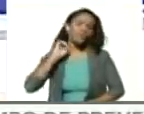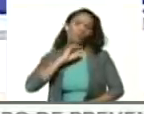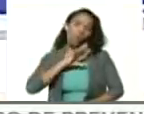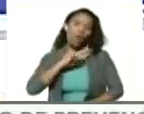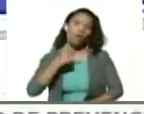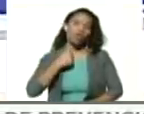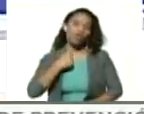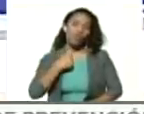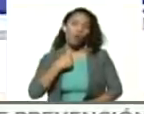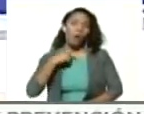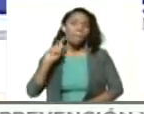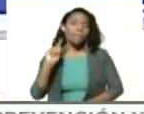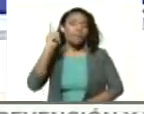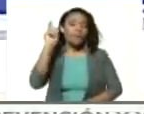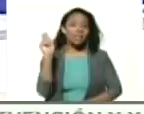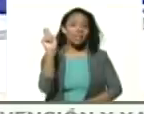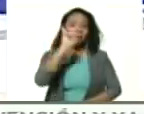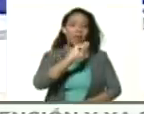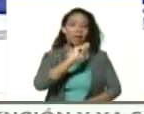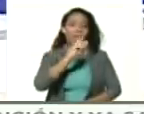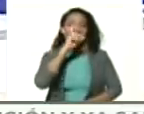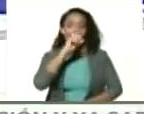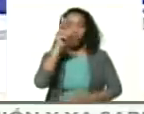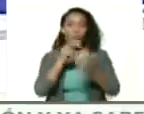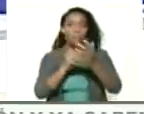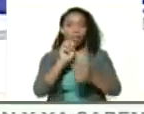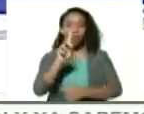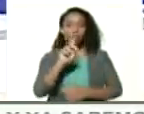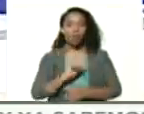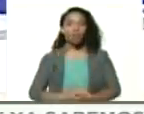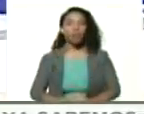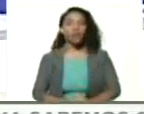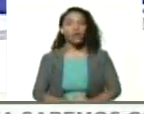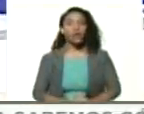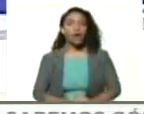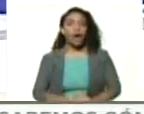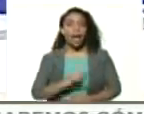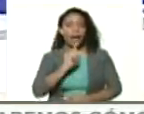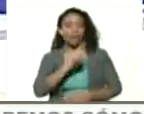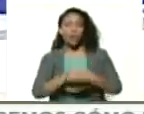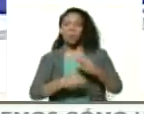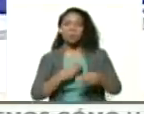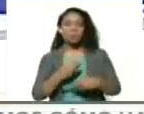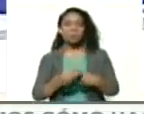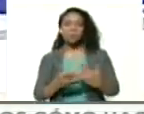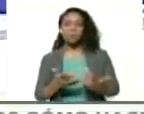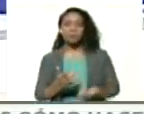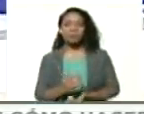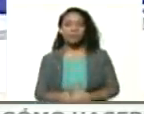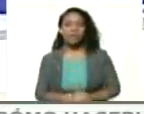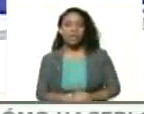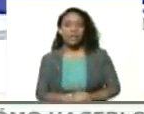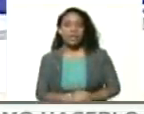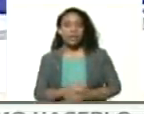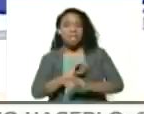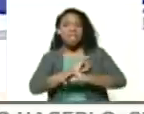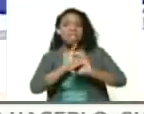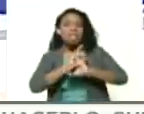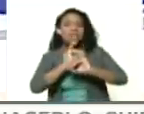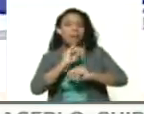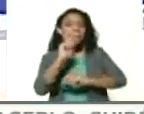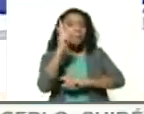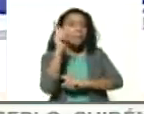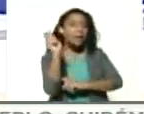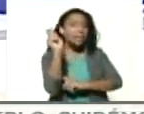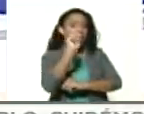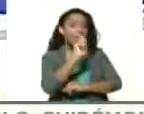Recuerdo que el primer semestre del año 2001 fue una cosa, y finalizando el primer